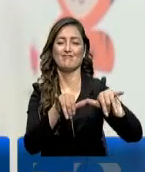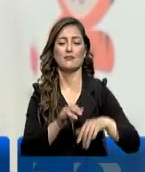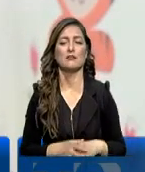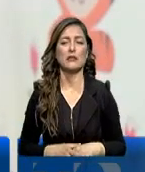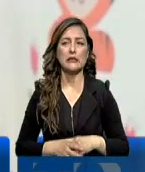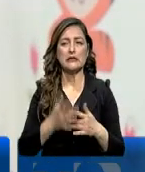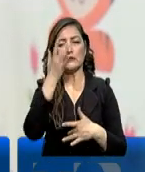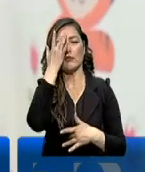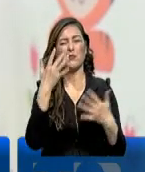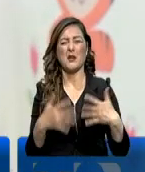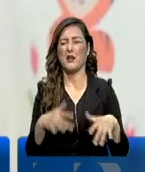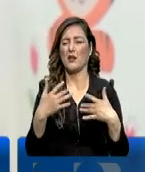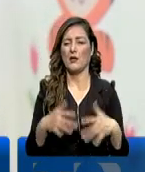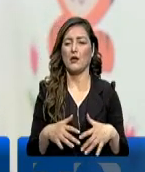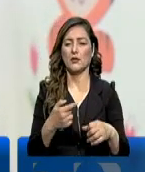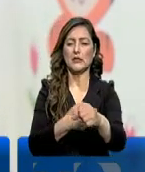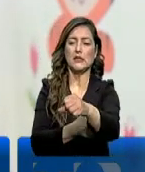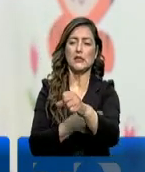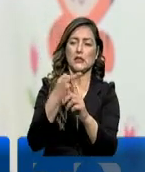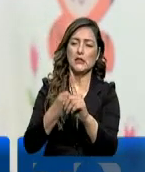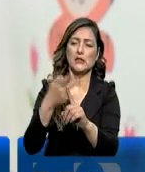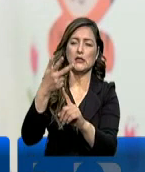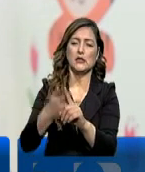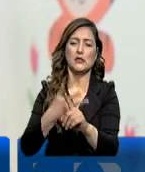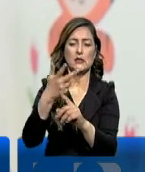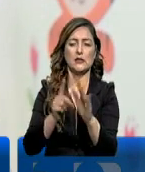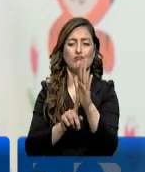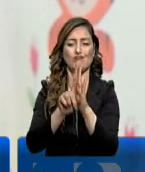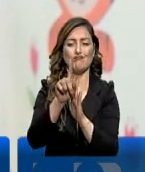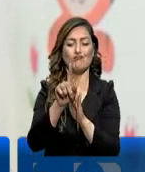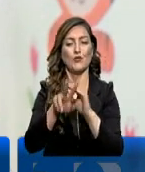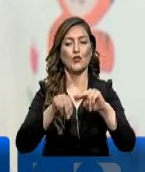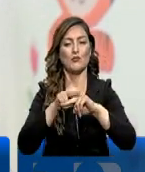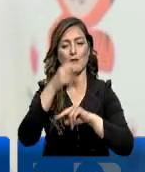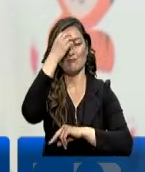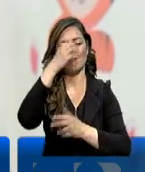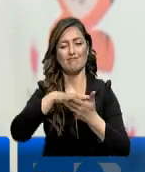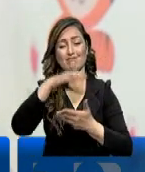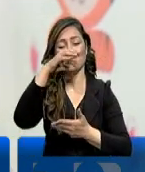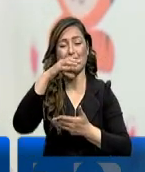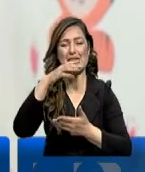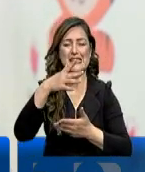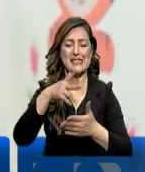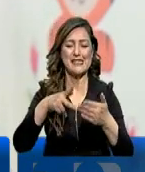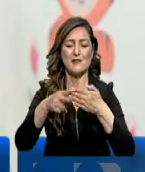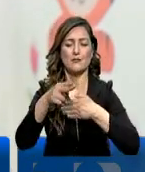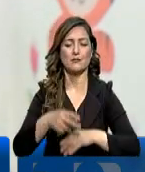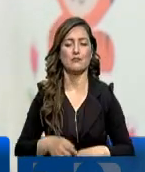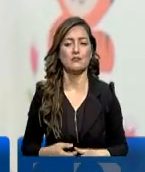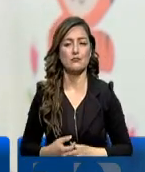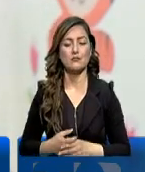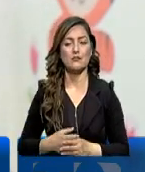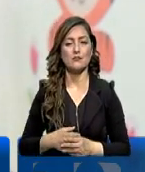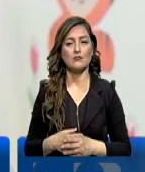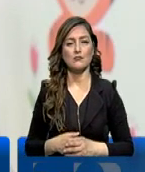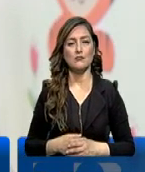cuando son afecciones crónicas, pueden entorpecer el desarrollo normal de la educación de estos niños. Entonces, como una alternativa para